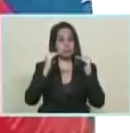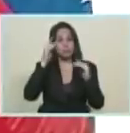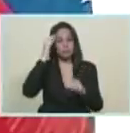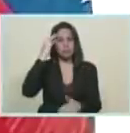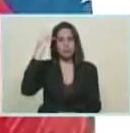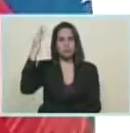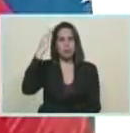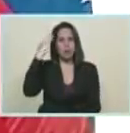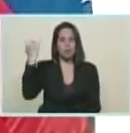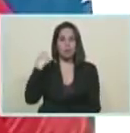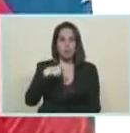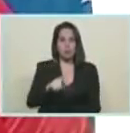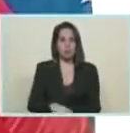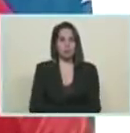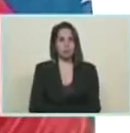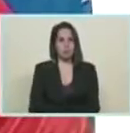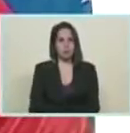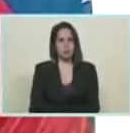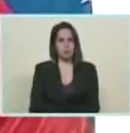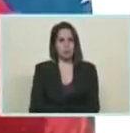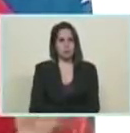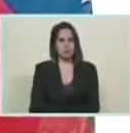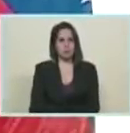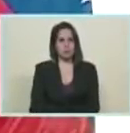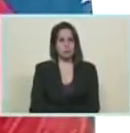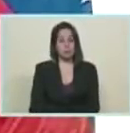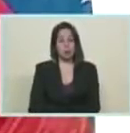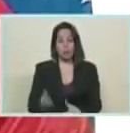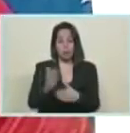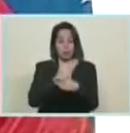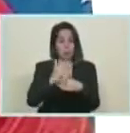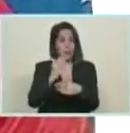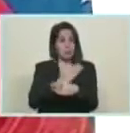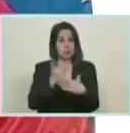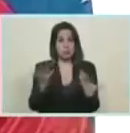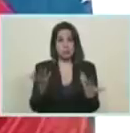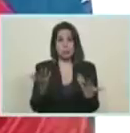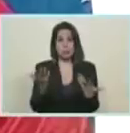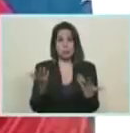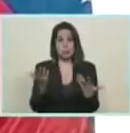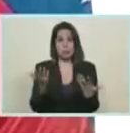que yo tengo, ese es el sueño compartido, una Venezuela próspera.